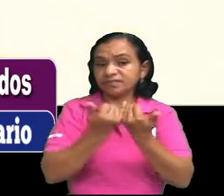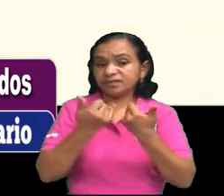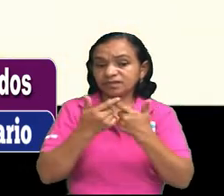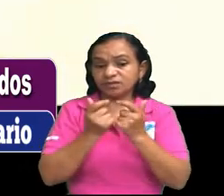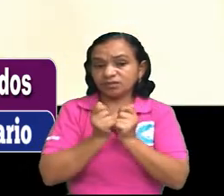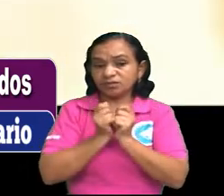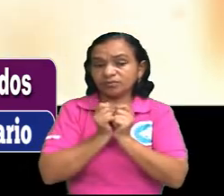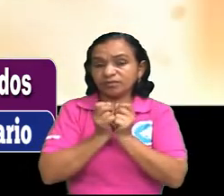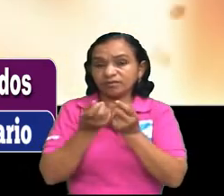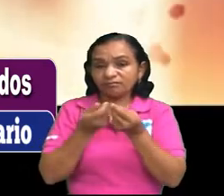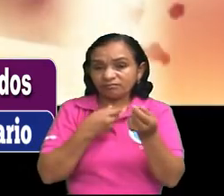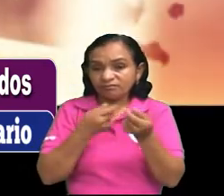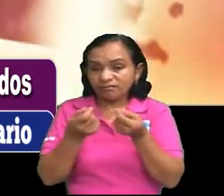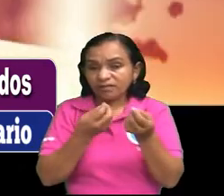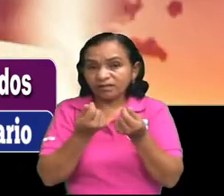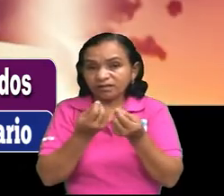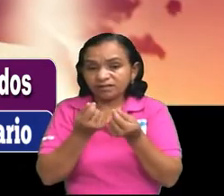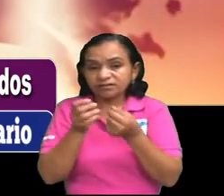habían casinos,